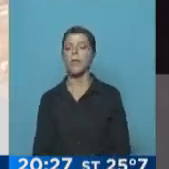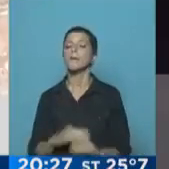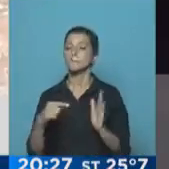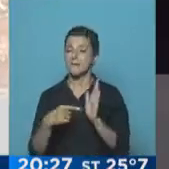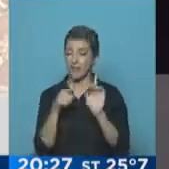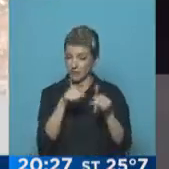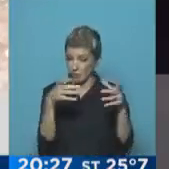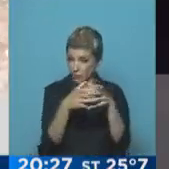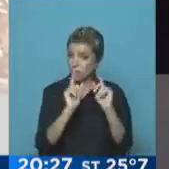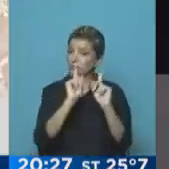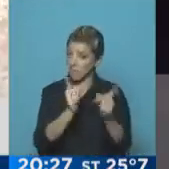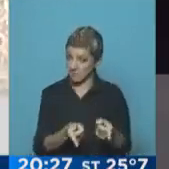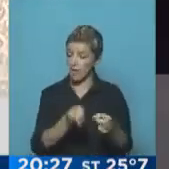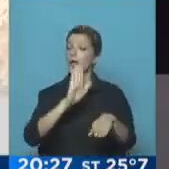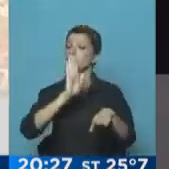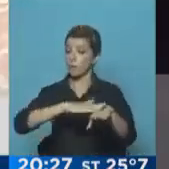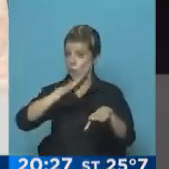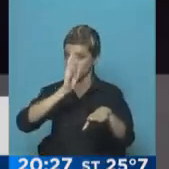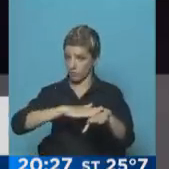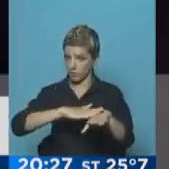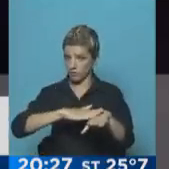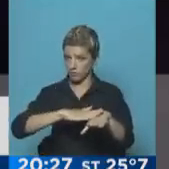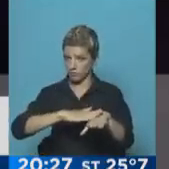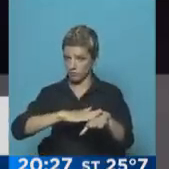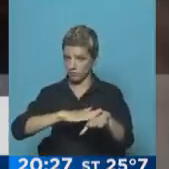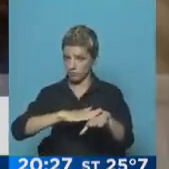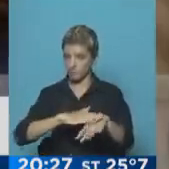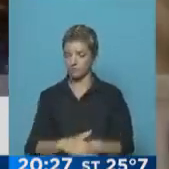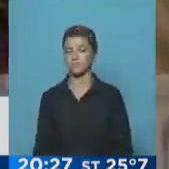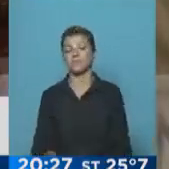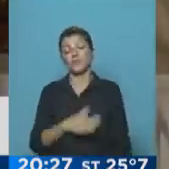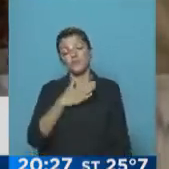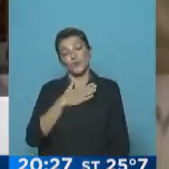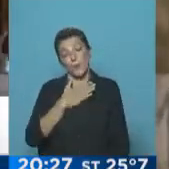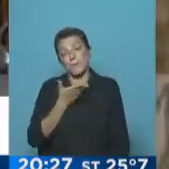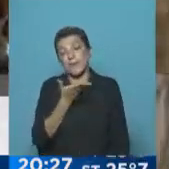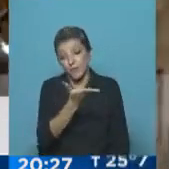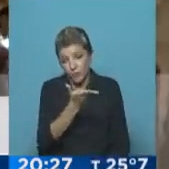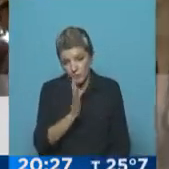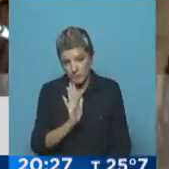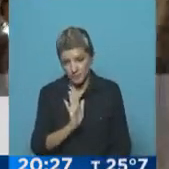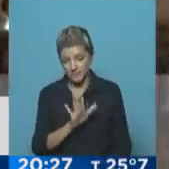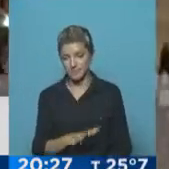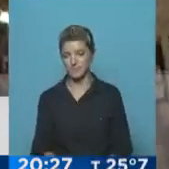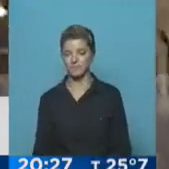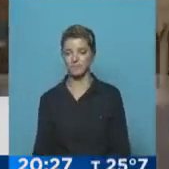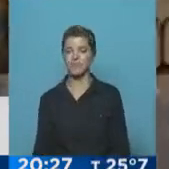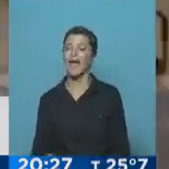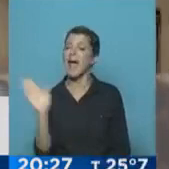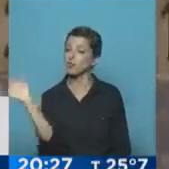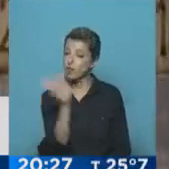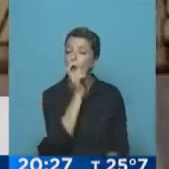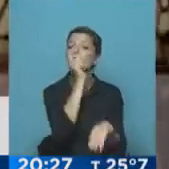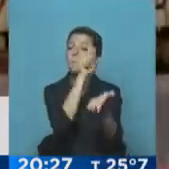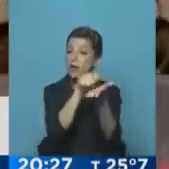tienen una inmensa responsabilidad. Yo les pido a todos ellos